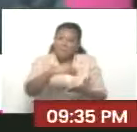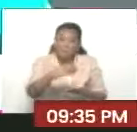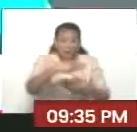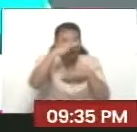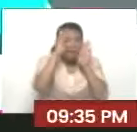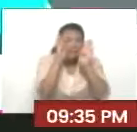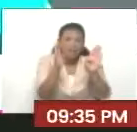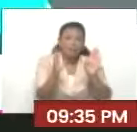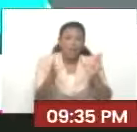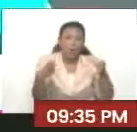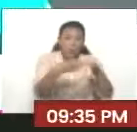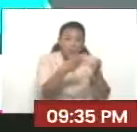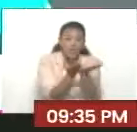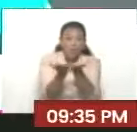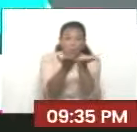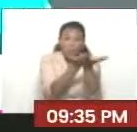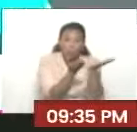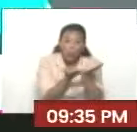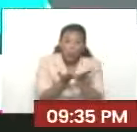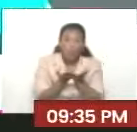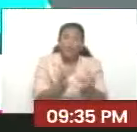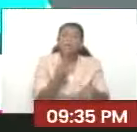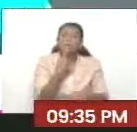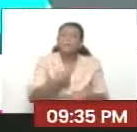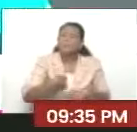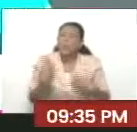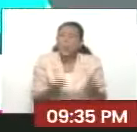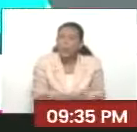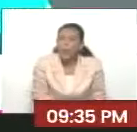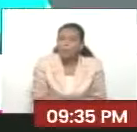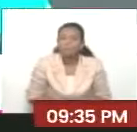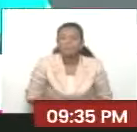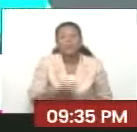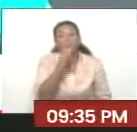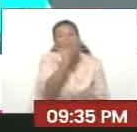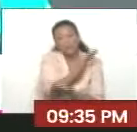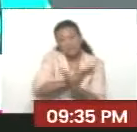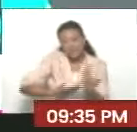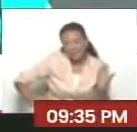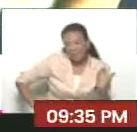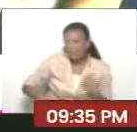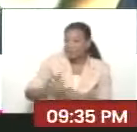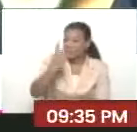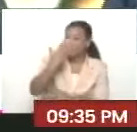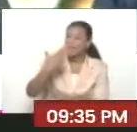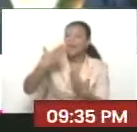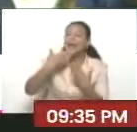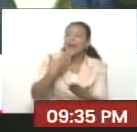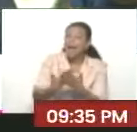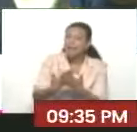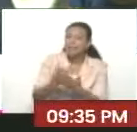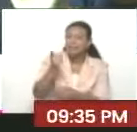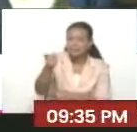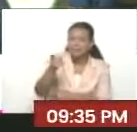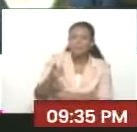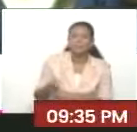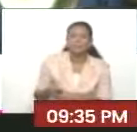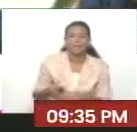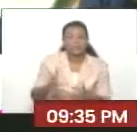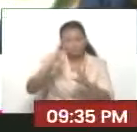las bricomiles en las instalaciones educativas. ¿Qué me dice? Bueno, presidente, en primer lugar, darle las gracias por